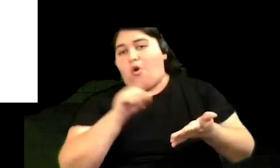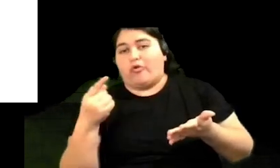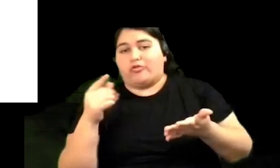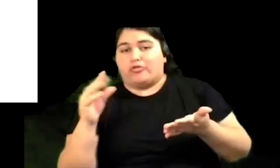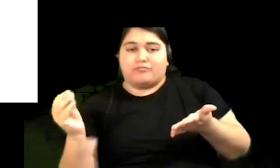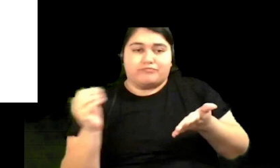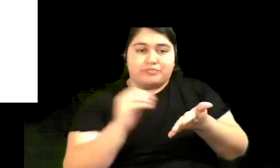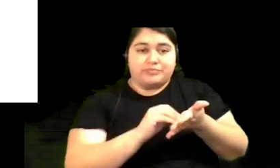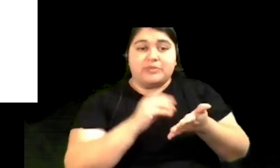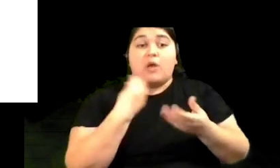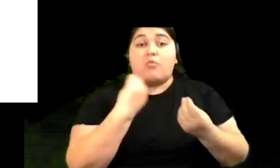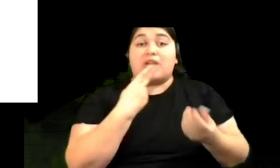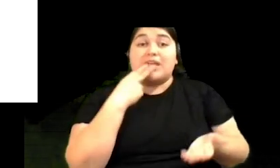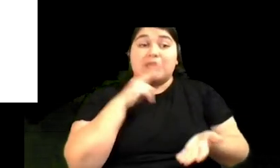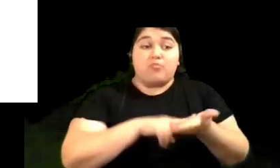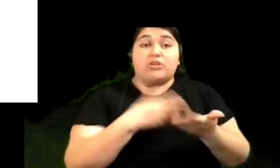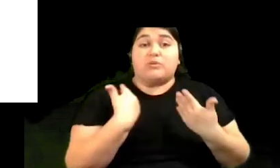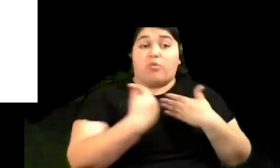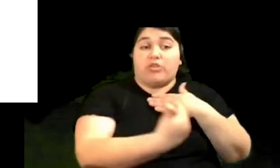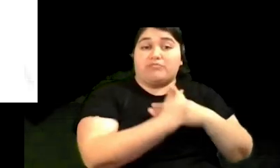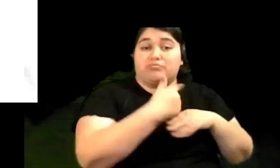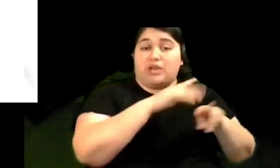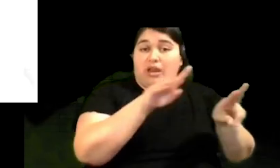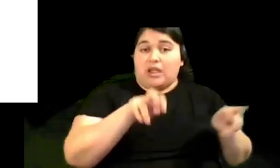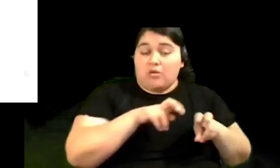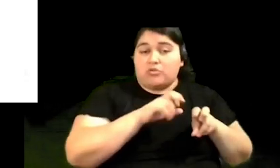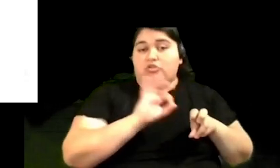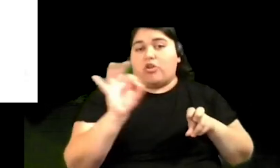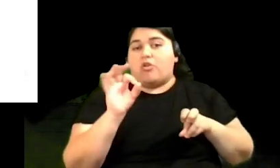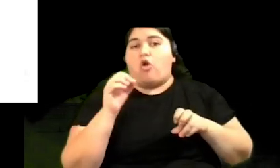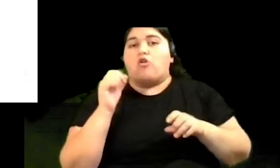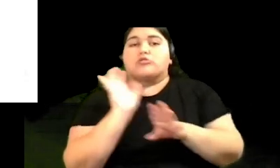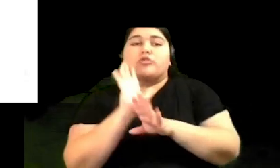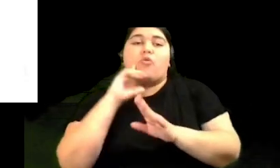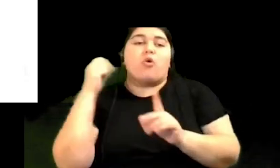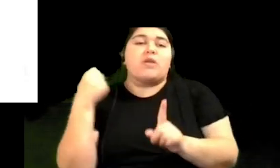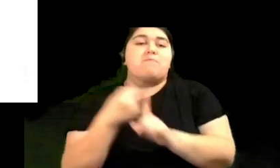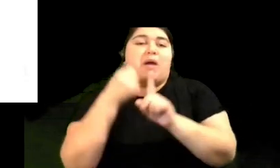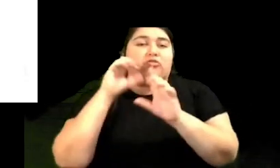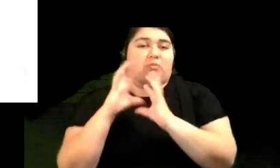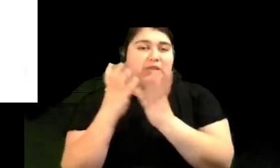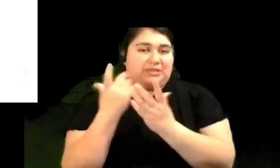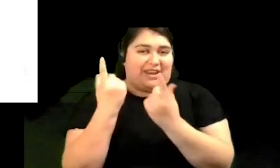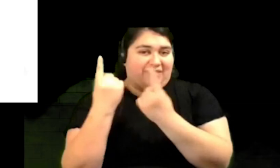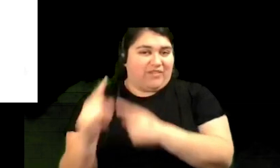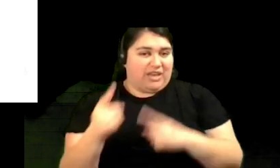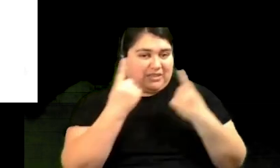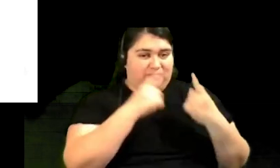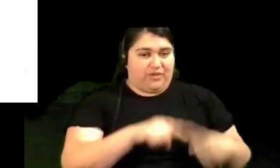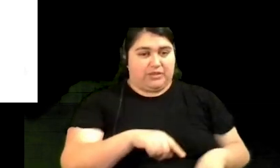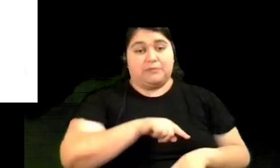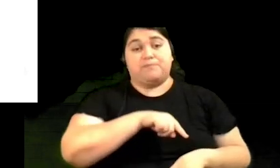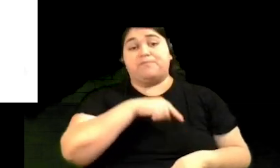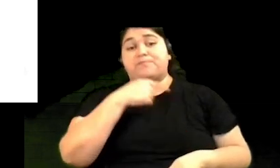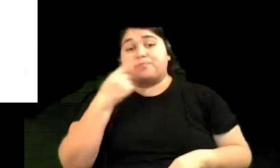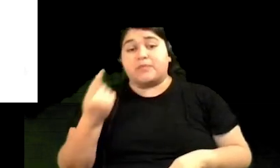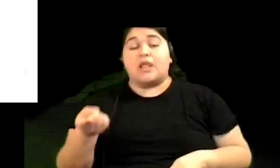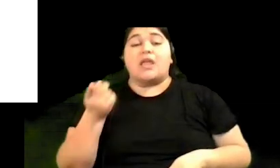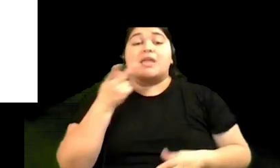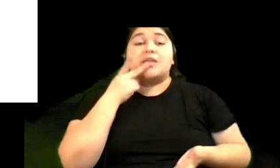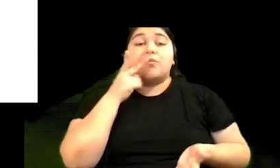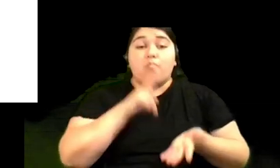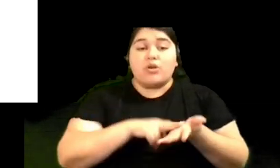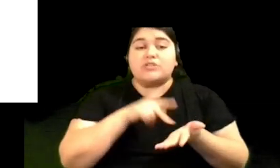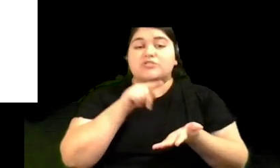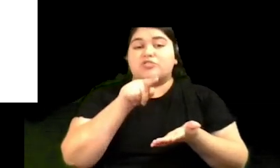recaudatorio y no con un impuesto de carácter ambiental. Las tasas tienen que tener una relación directa con una contraprestación que yo